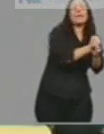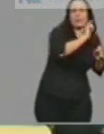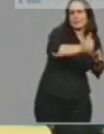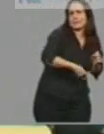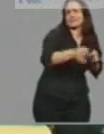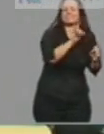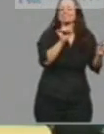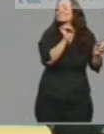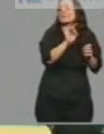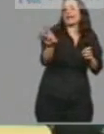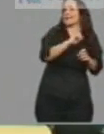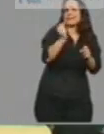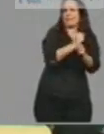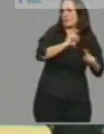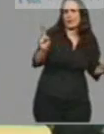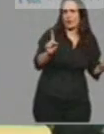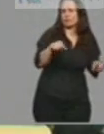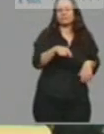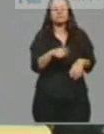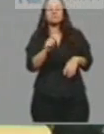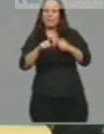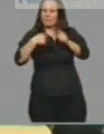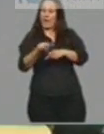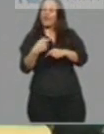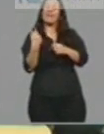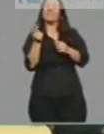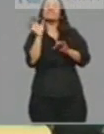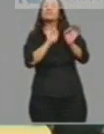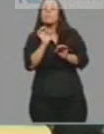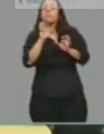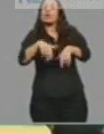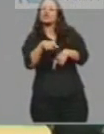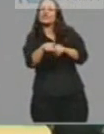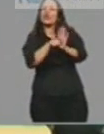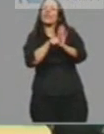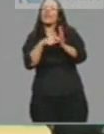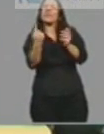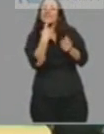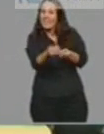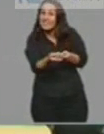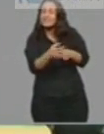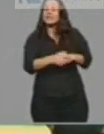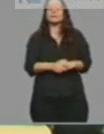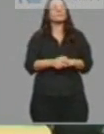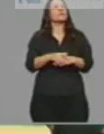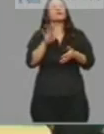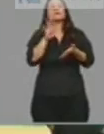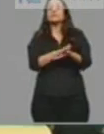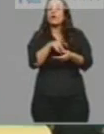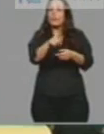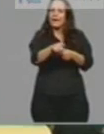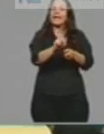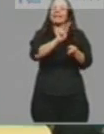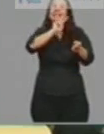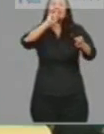rechazados. Y este proyecto de ley va a consistir precisamente en abrir por tercera vez el canje